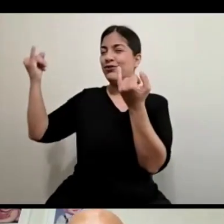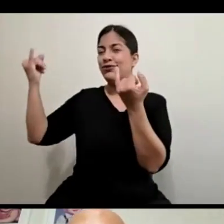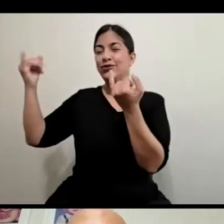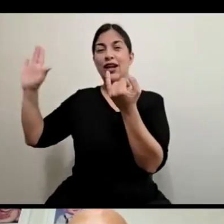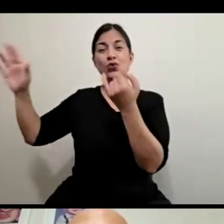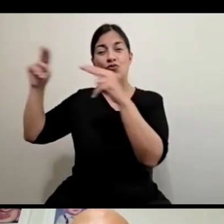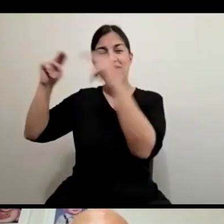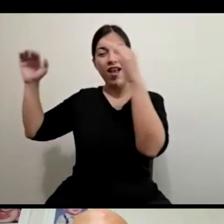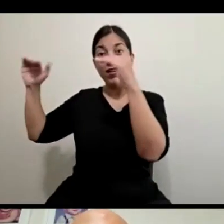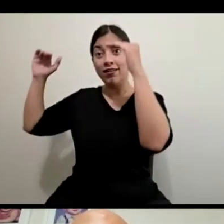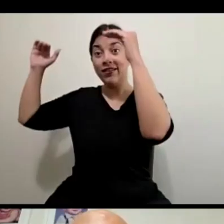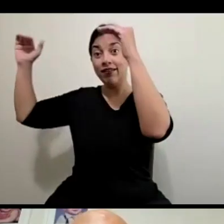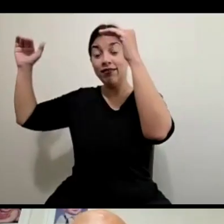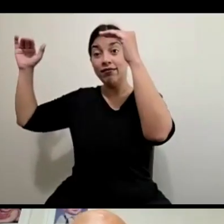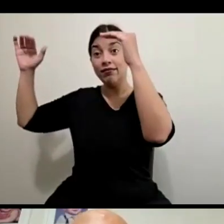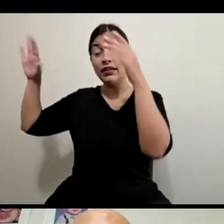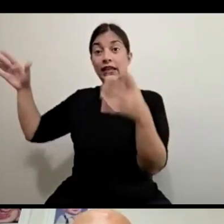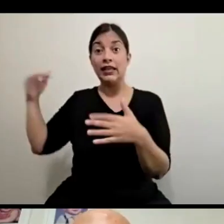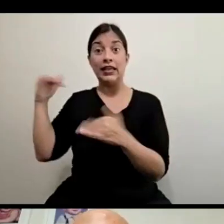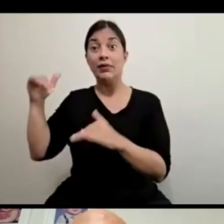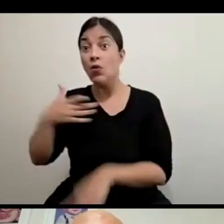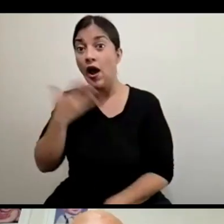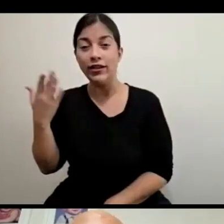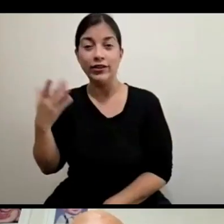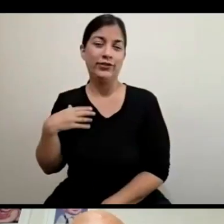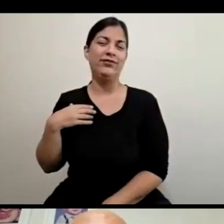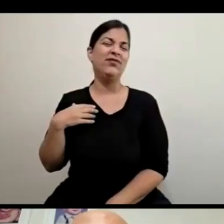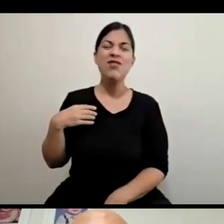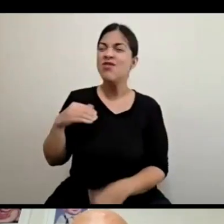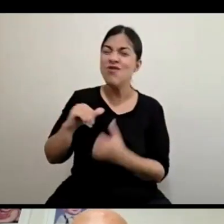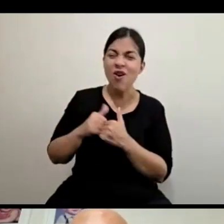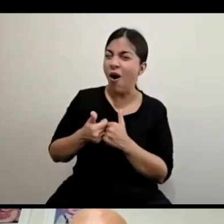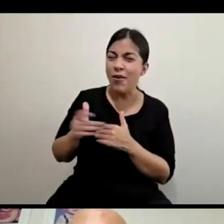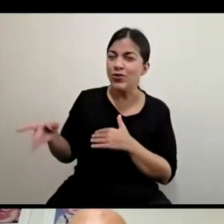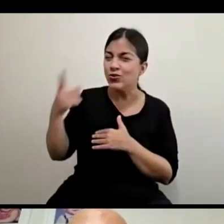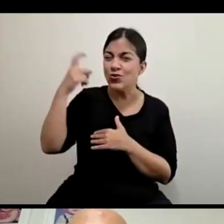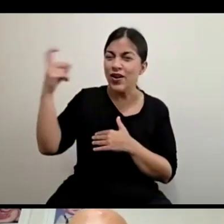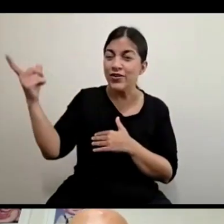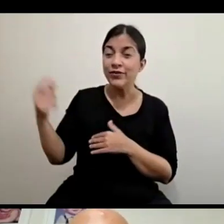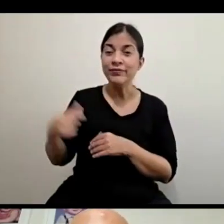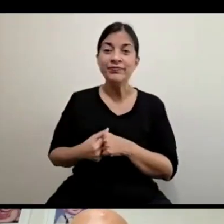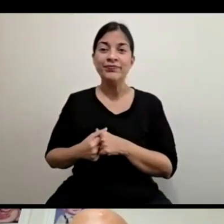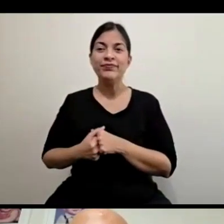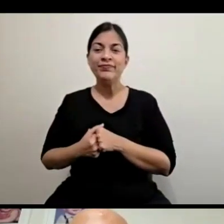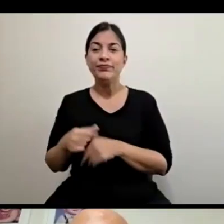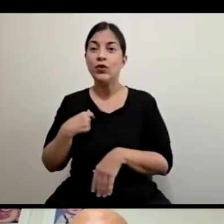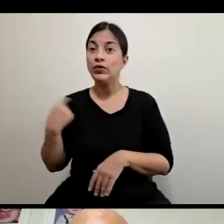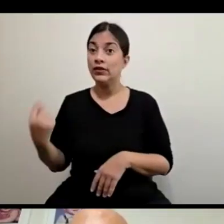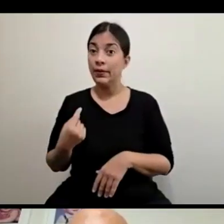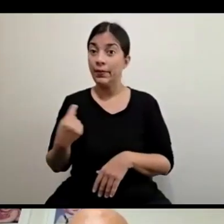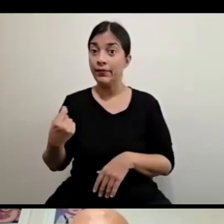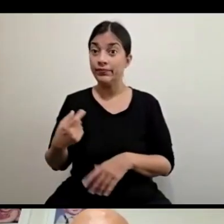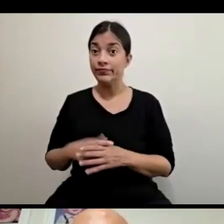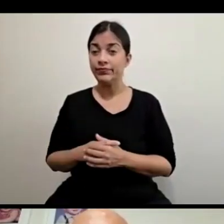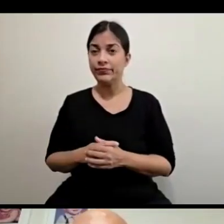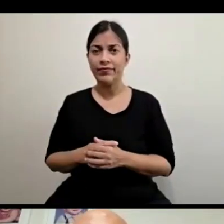el consciente no lo limita. Entonces, ¿cómo serán esos? Yo decía, cada vez que le explicaba y 4 garambetos hacían